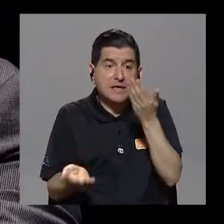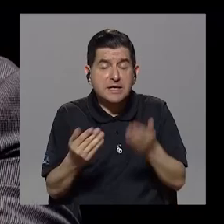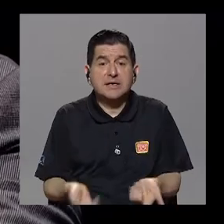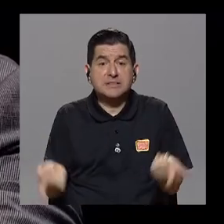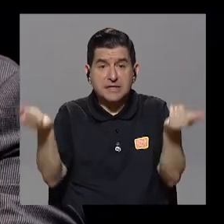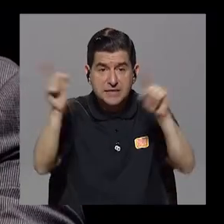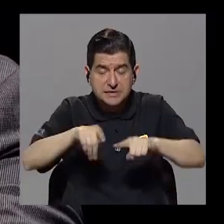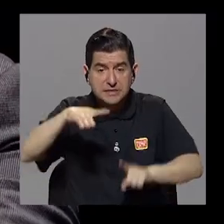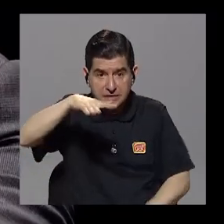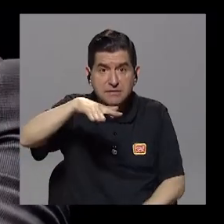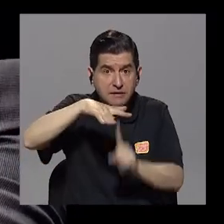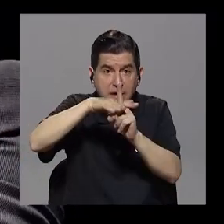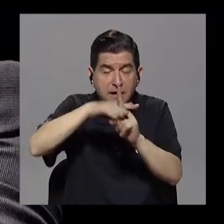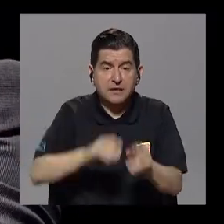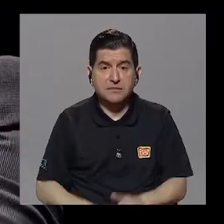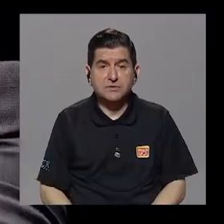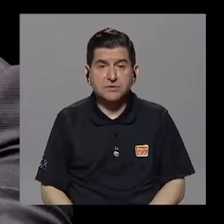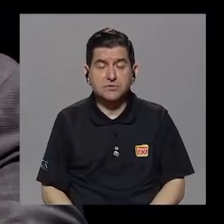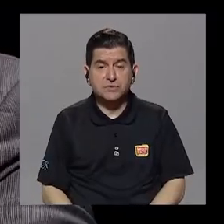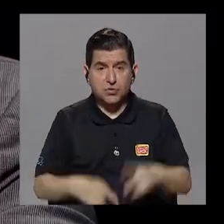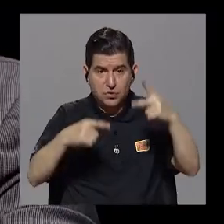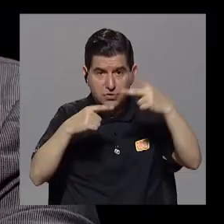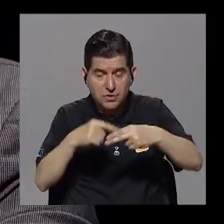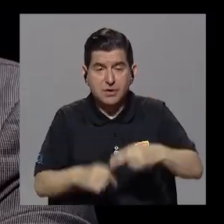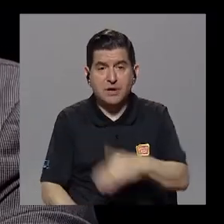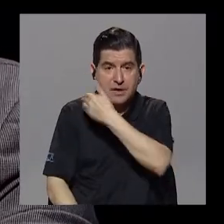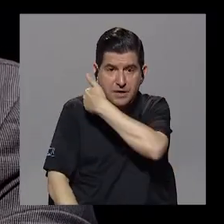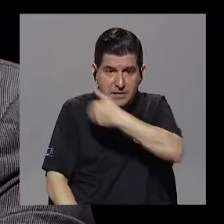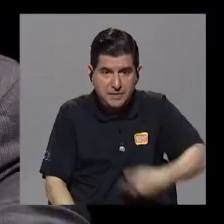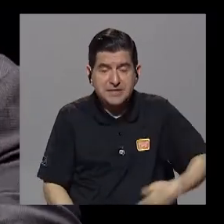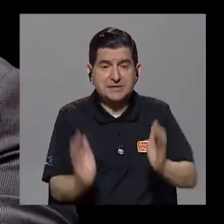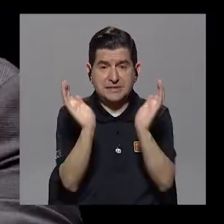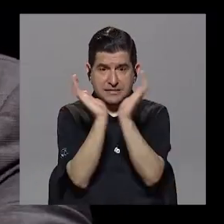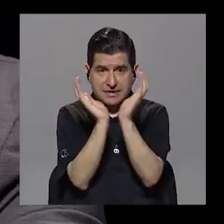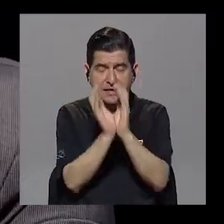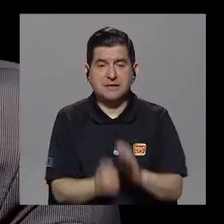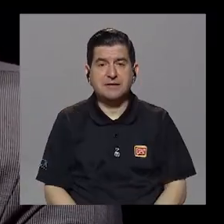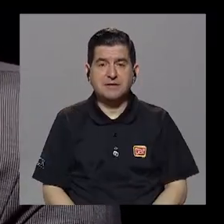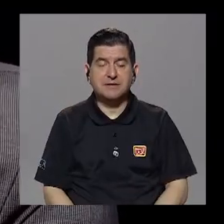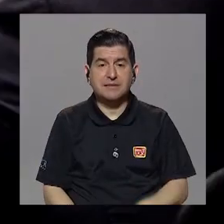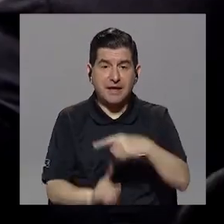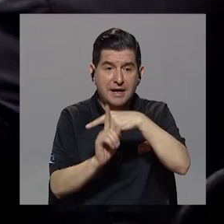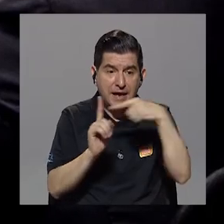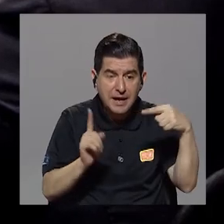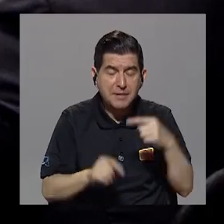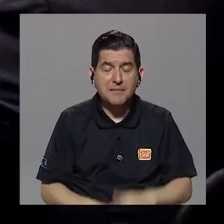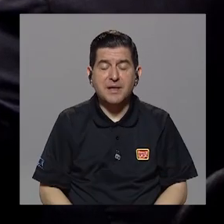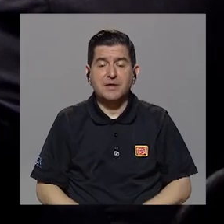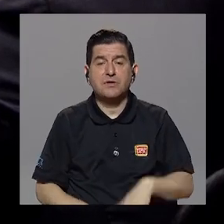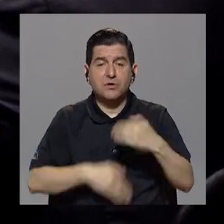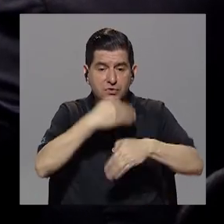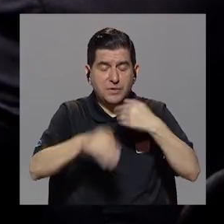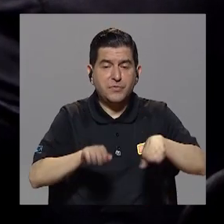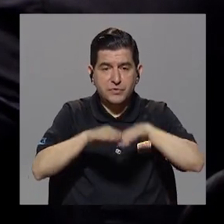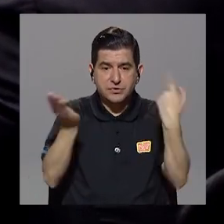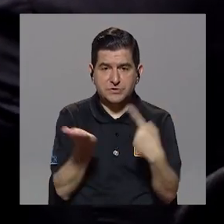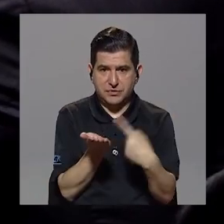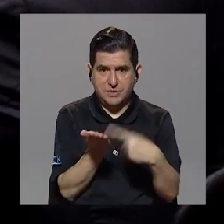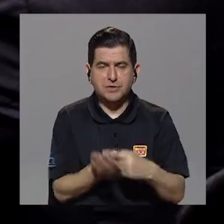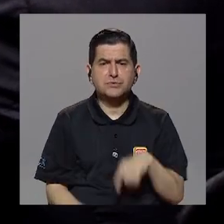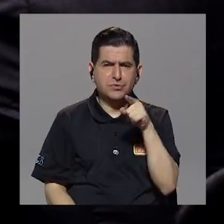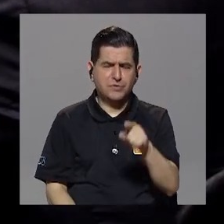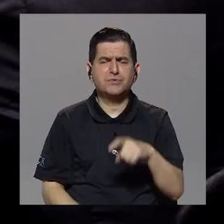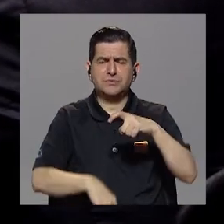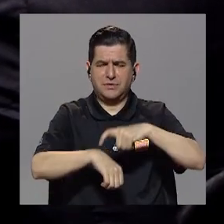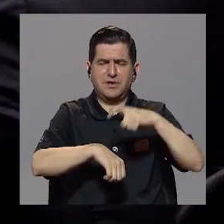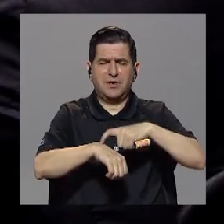caso visible que fue la destitución de la presidenta de la caja en el medio de esa mesa de diálogo. Y recuerdo cómo usted levantó la voz